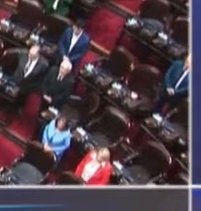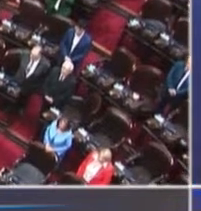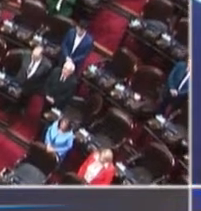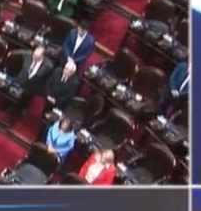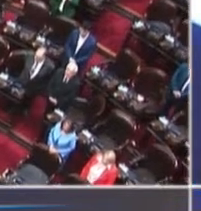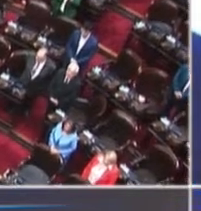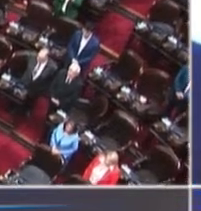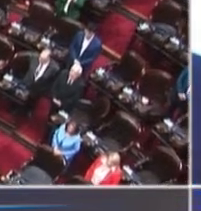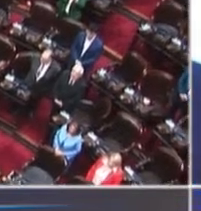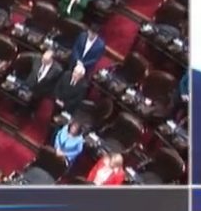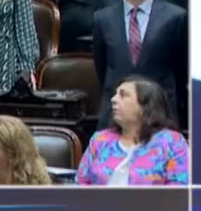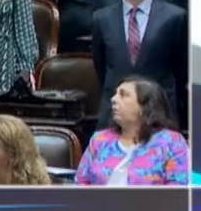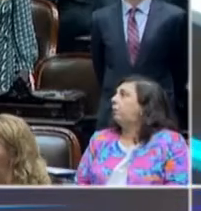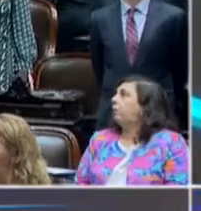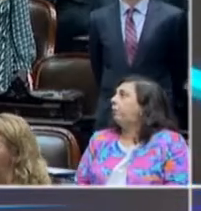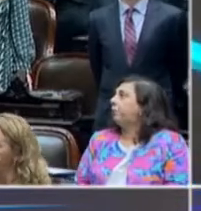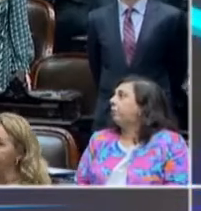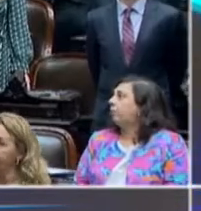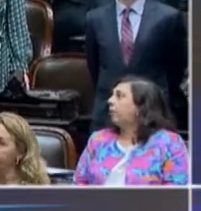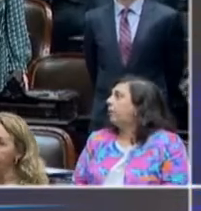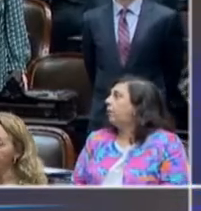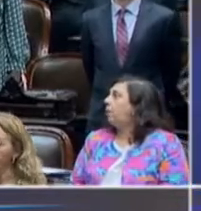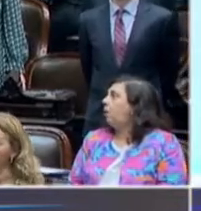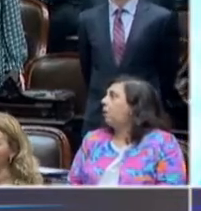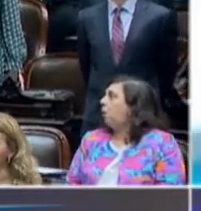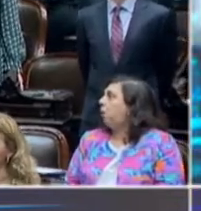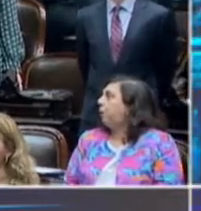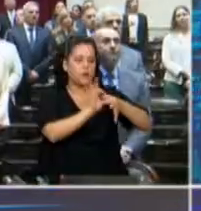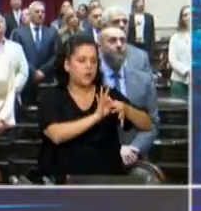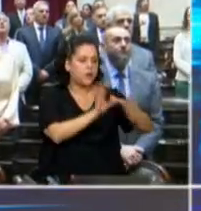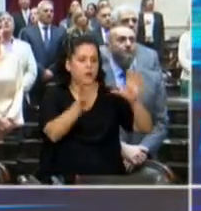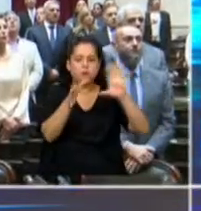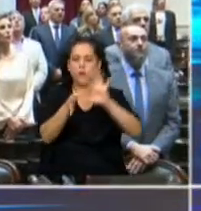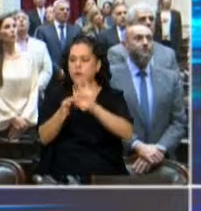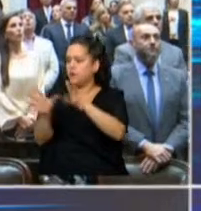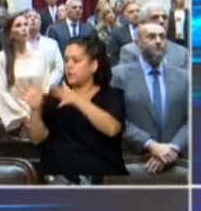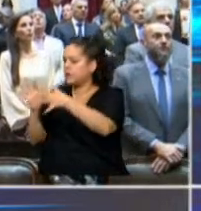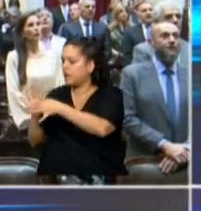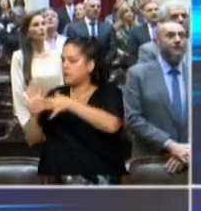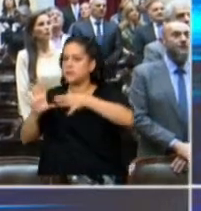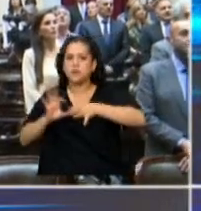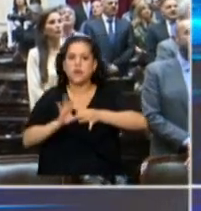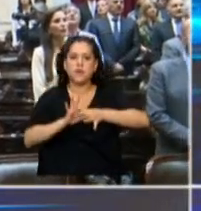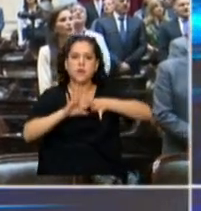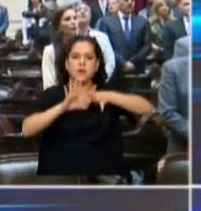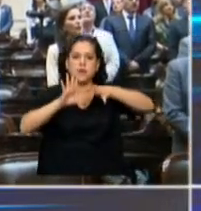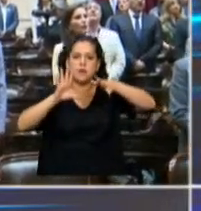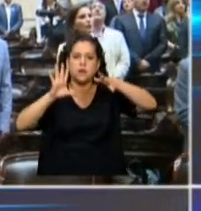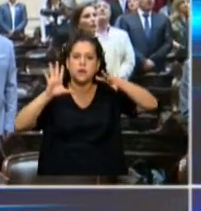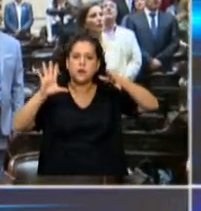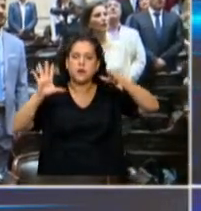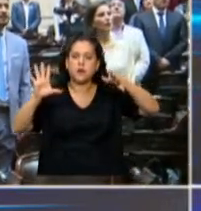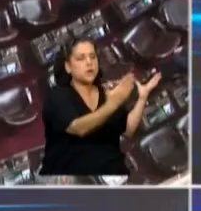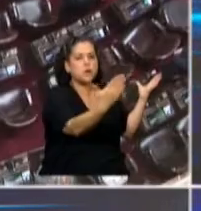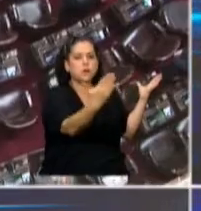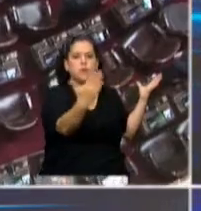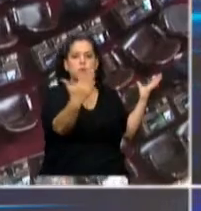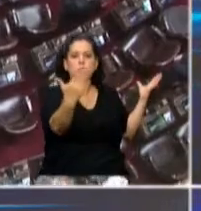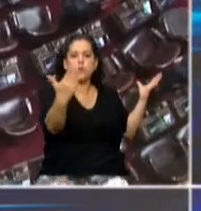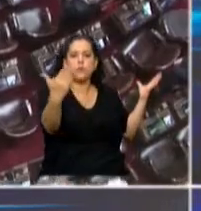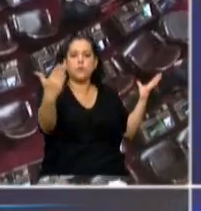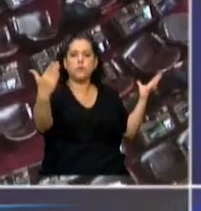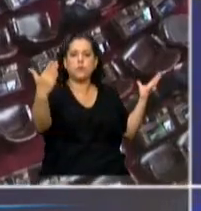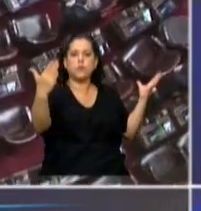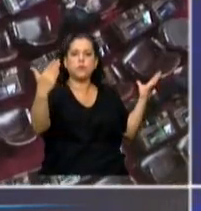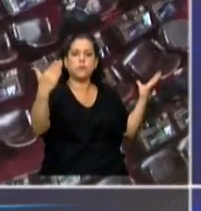a mano alzada, así que después lo vamos a repasar, no tenemos registro de quién votó y quién no. se manifestó públicamente el diputado